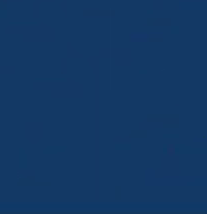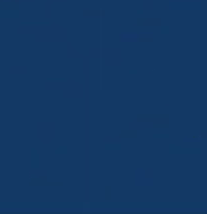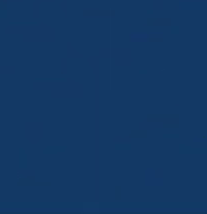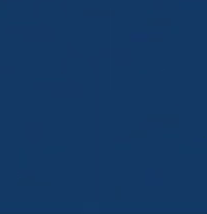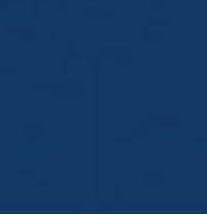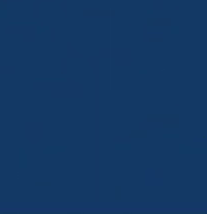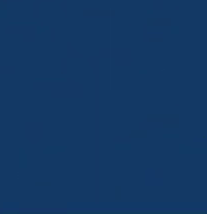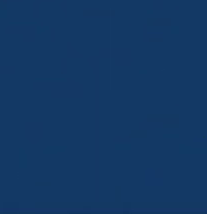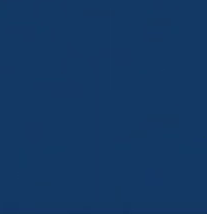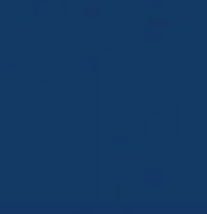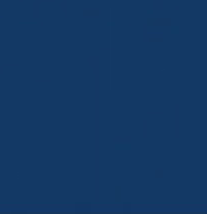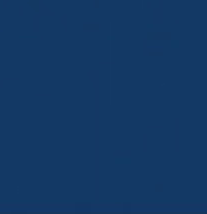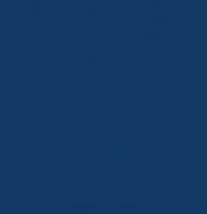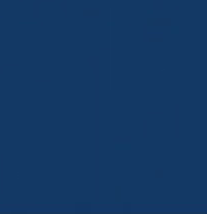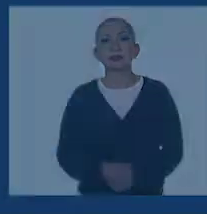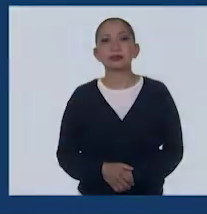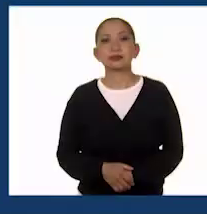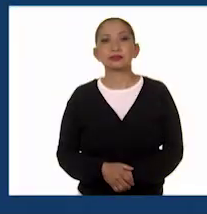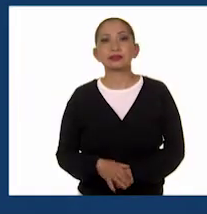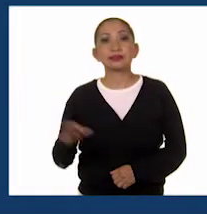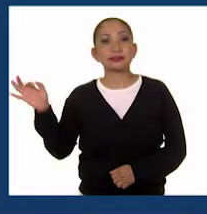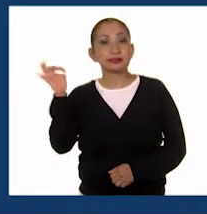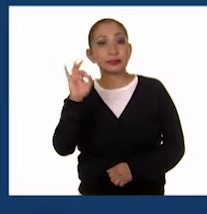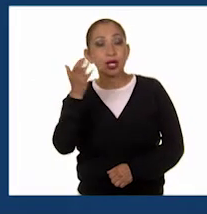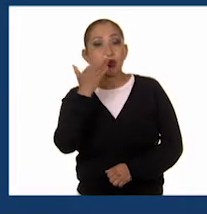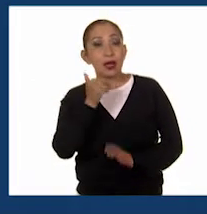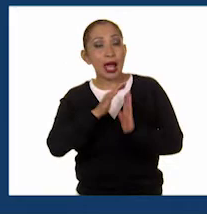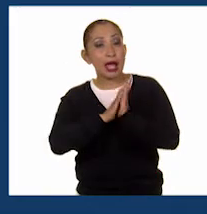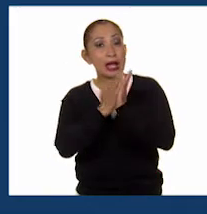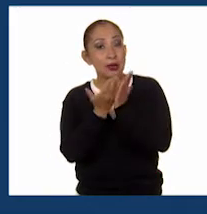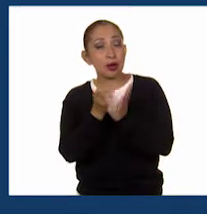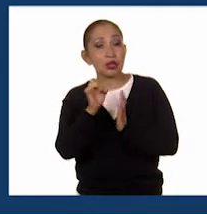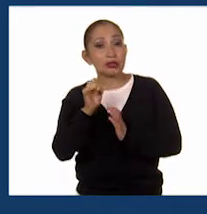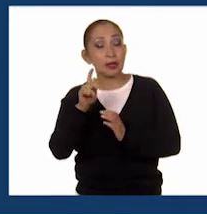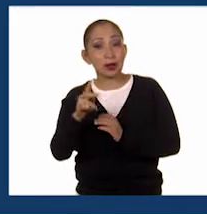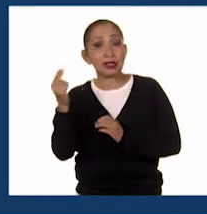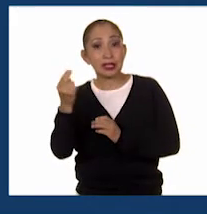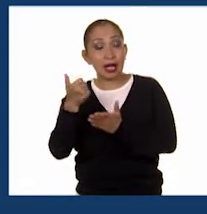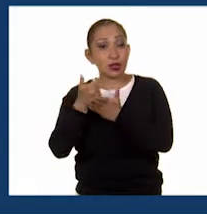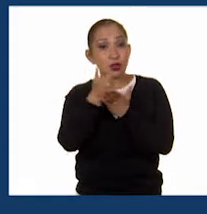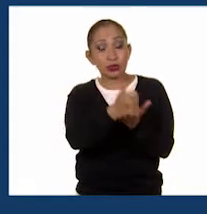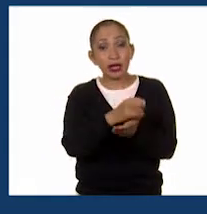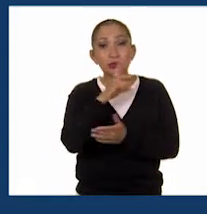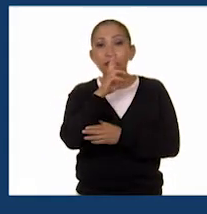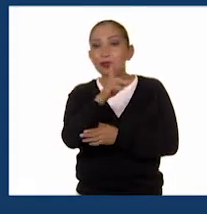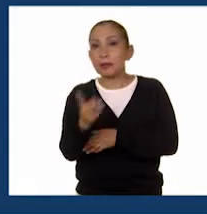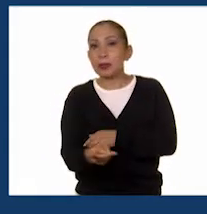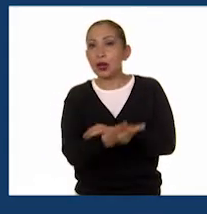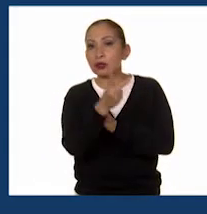Si no tienes el libro de texto o necesitas ayuda para responder las preguntas, contáctanos.